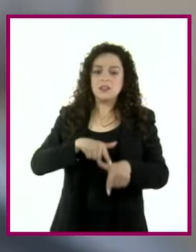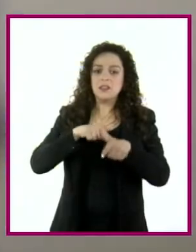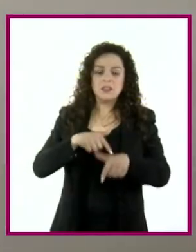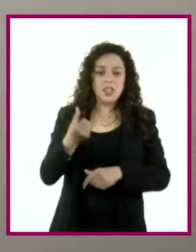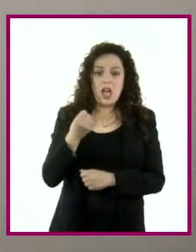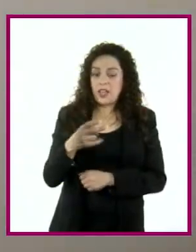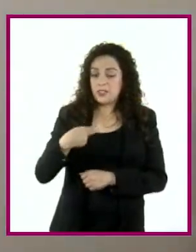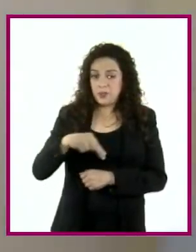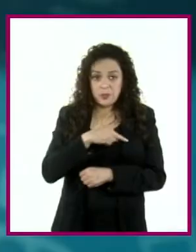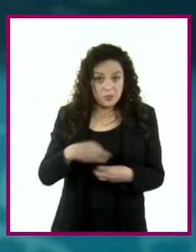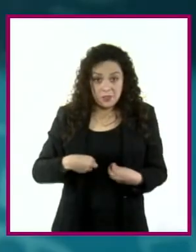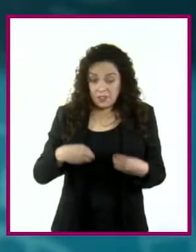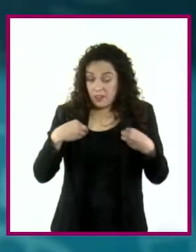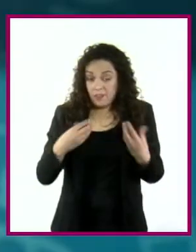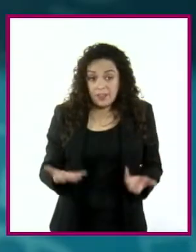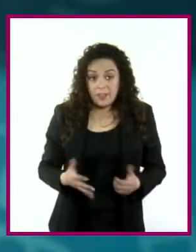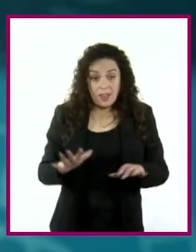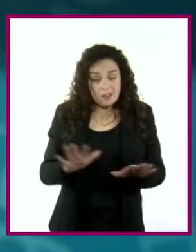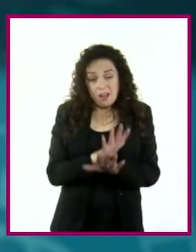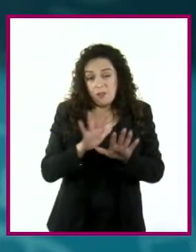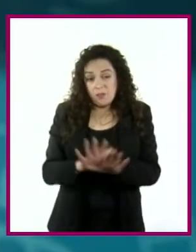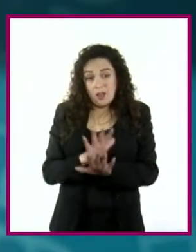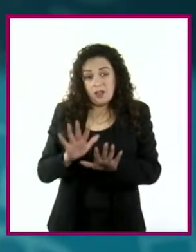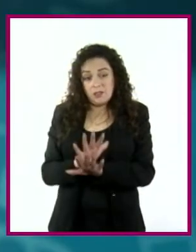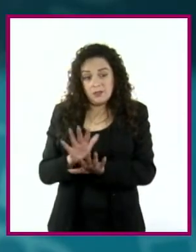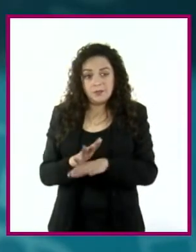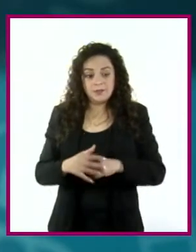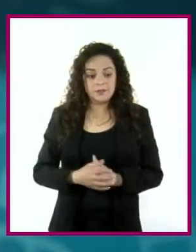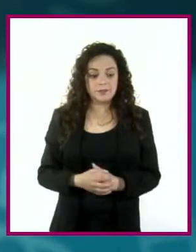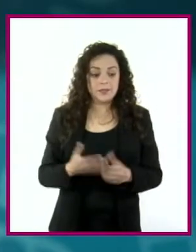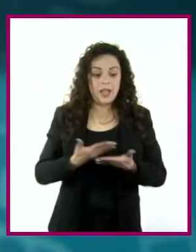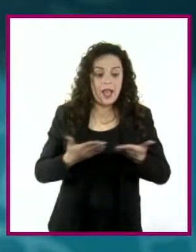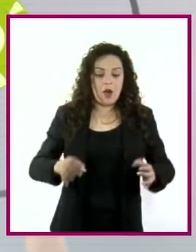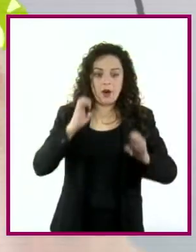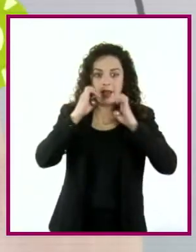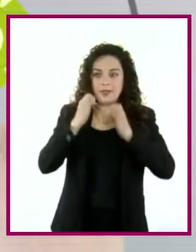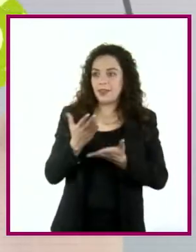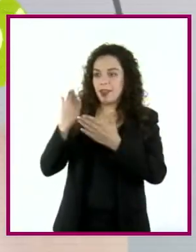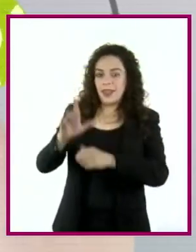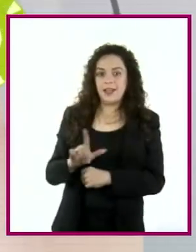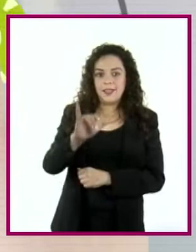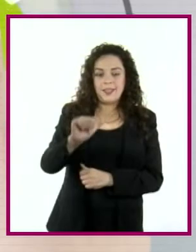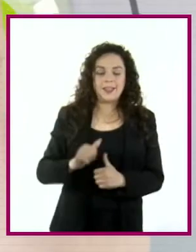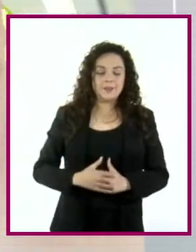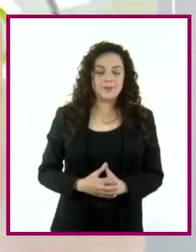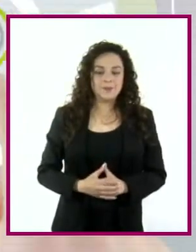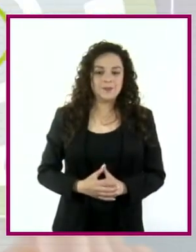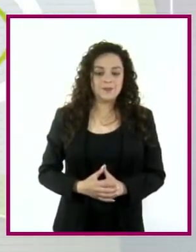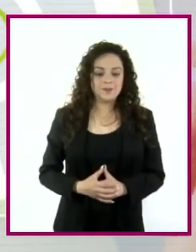espirales. Y ahora, vayamos con nuestra entrevista con Lía.